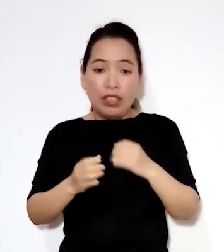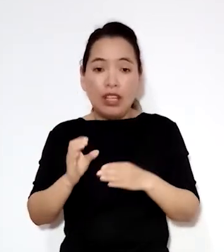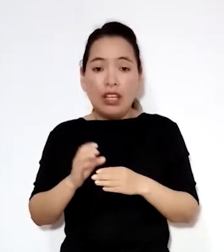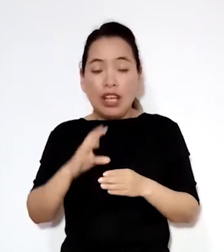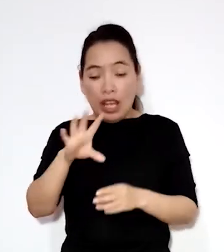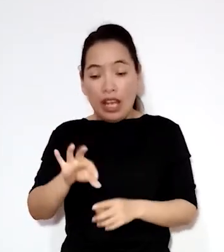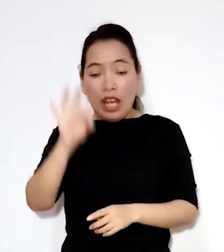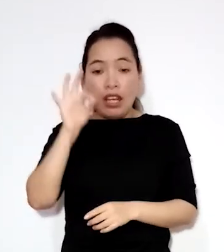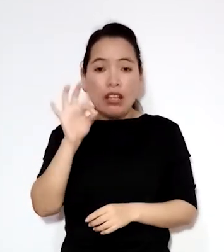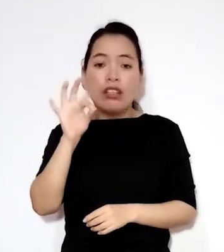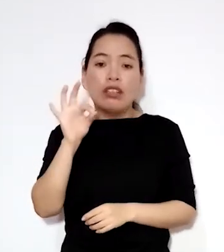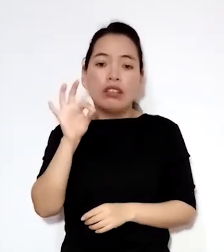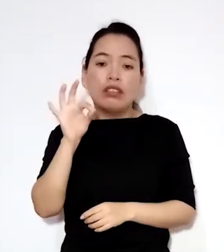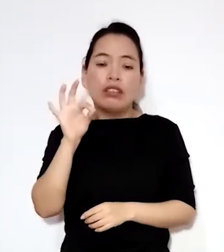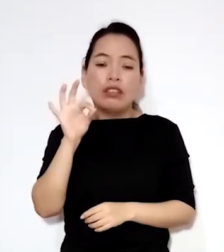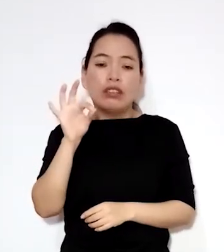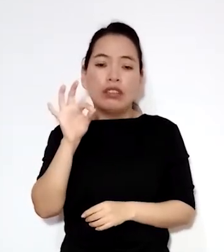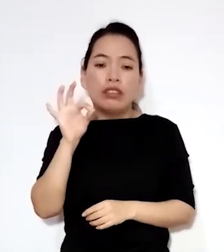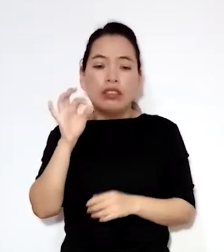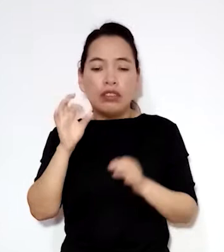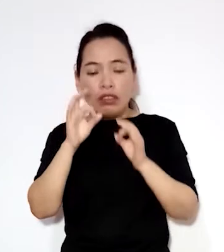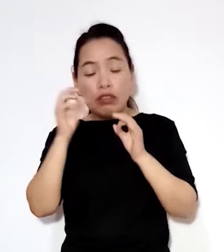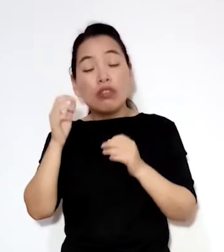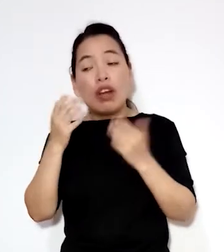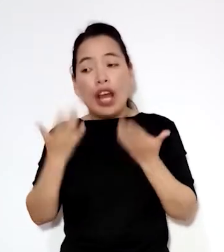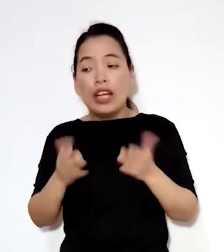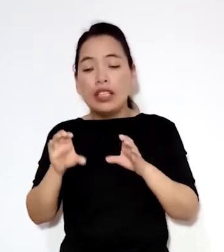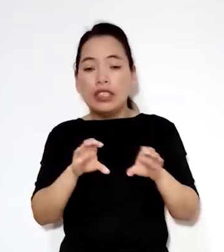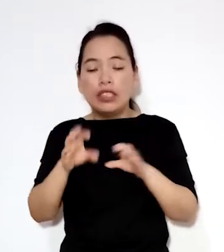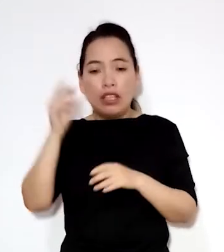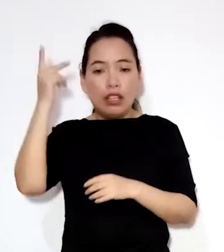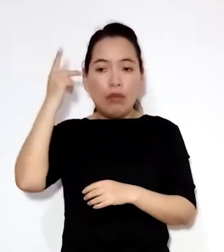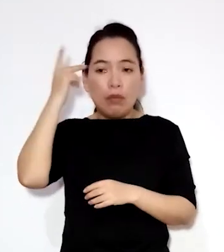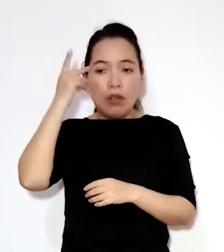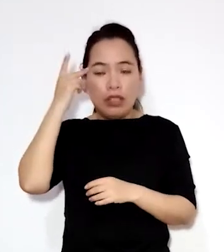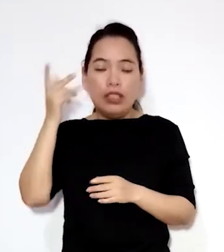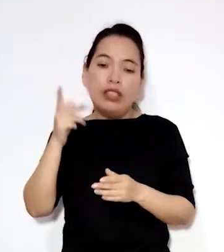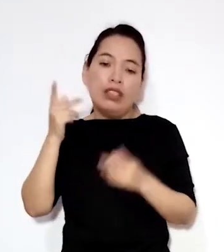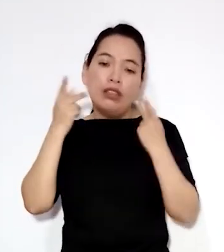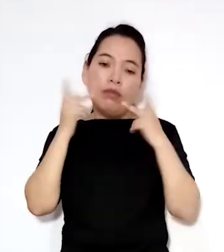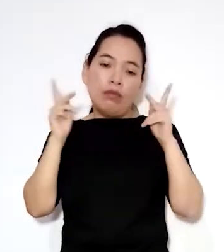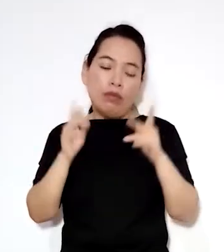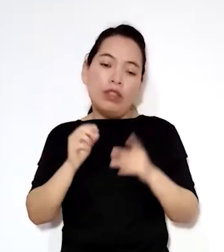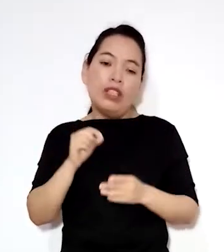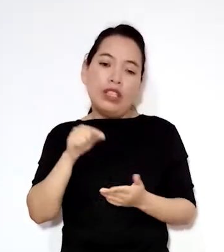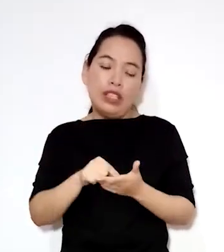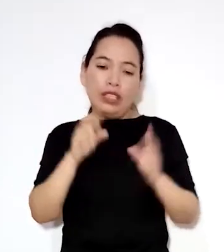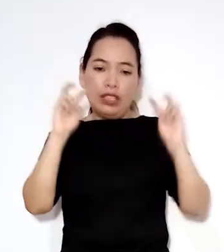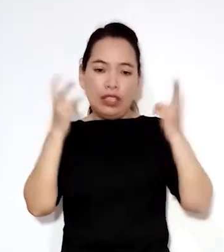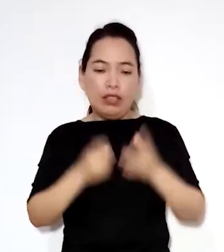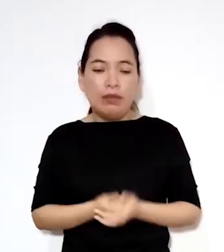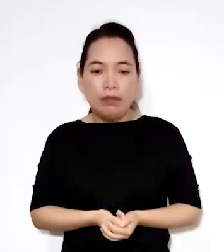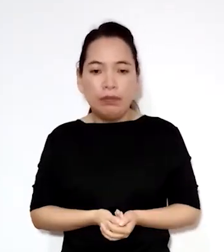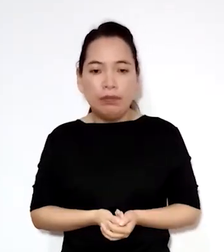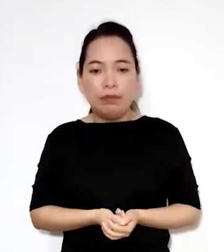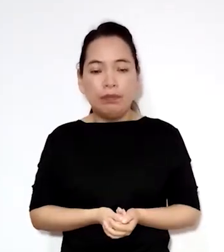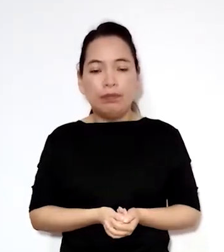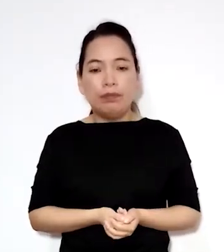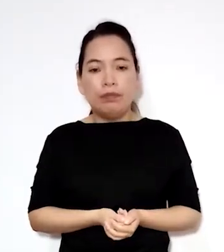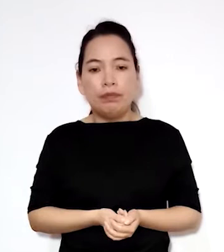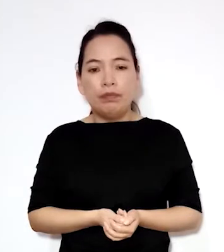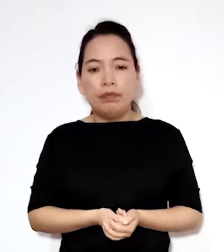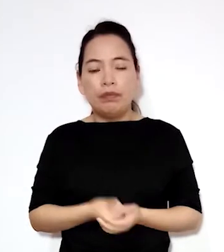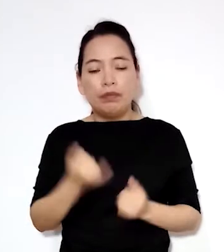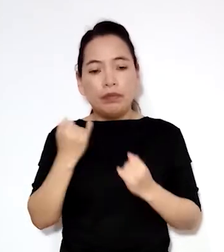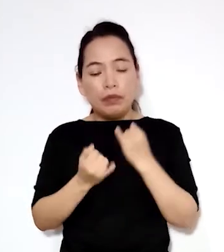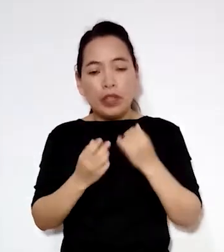destinado a educación inclusiva a la educación de personas con discapacidad. Y lograr ese dato es fundamental